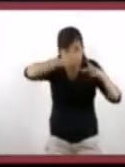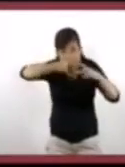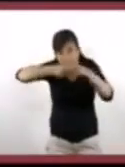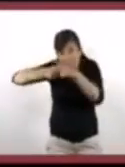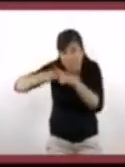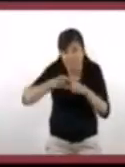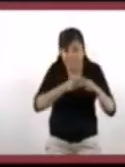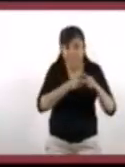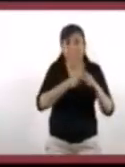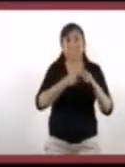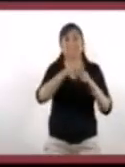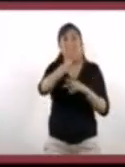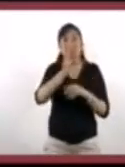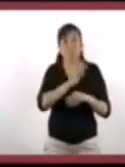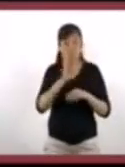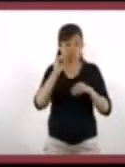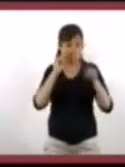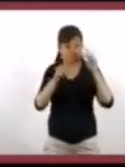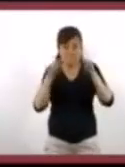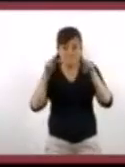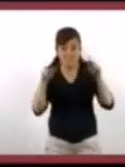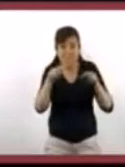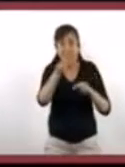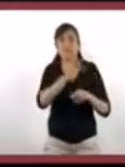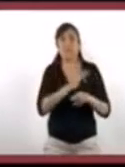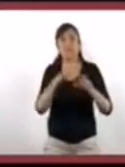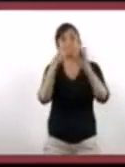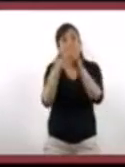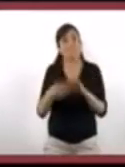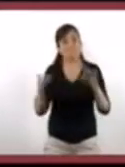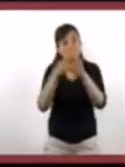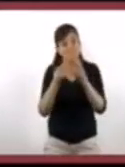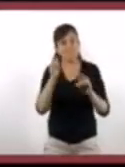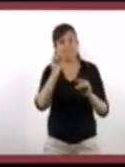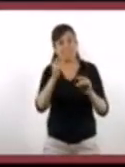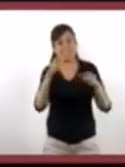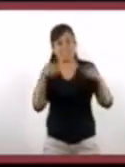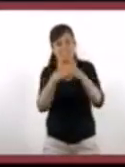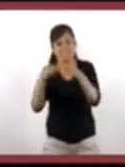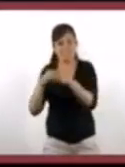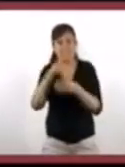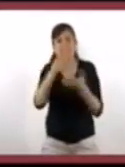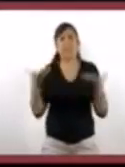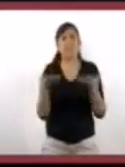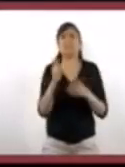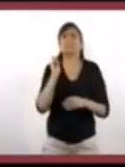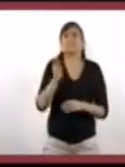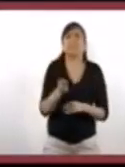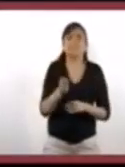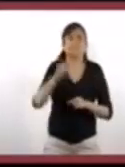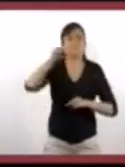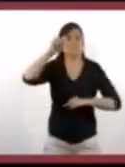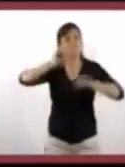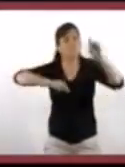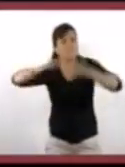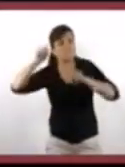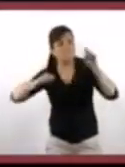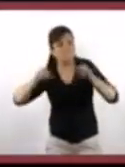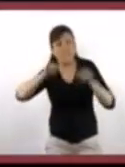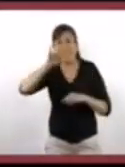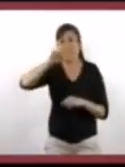estadística descriptiva, entonces empezaremos a hacer inferencias acerca de los datos. Estaremos haciendo lo que se llama